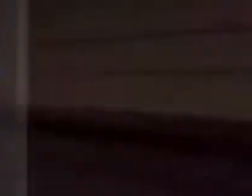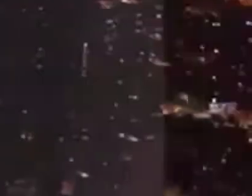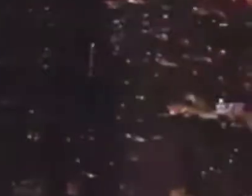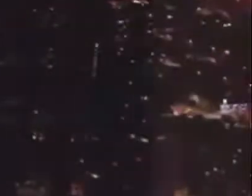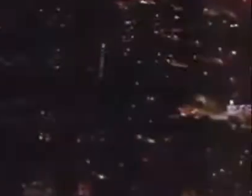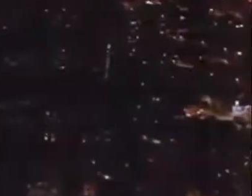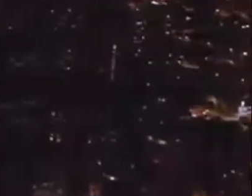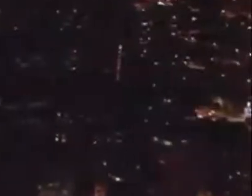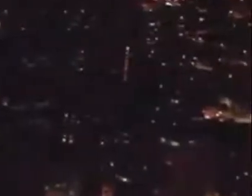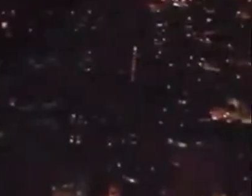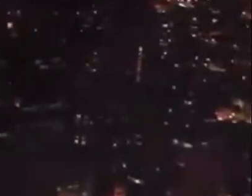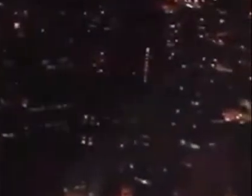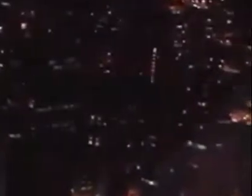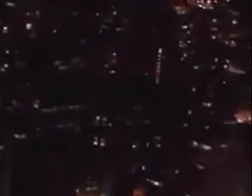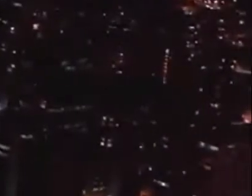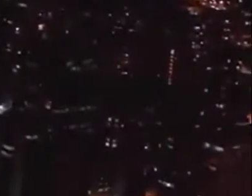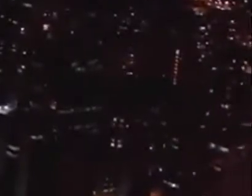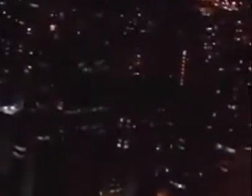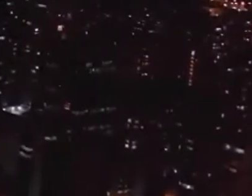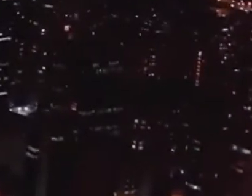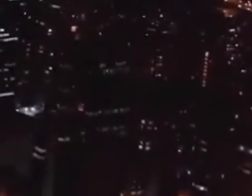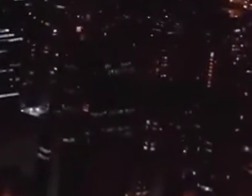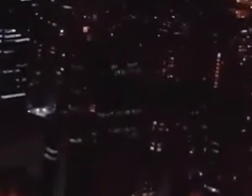Noticias, emisión fin de semana.